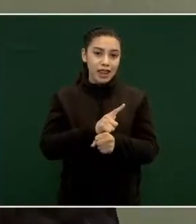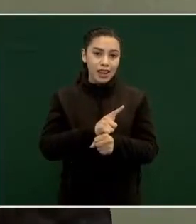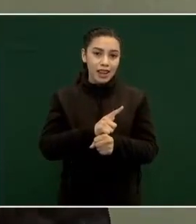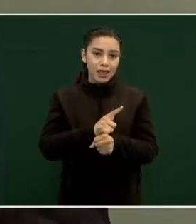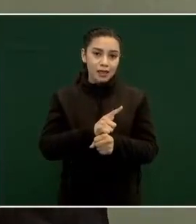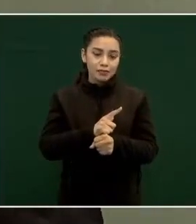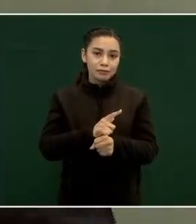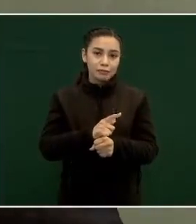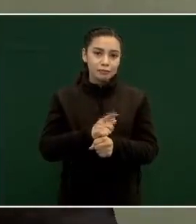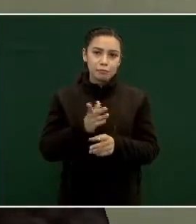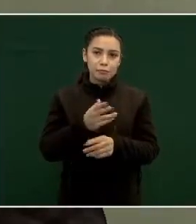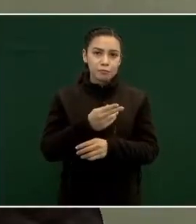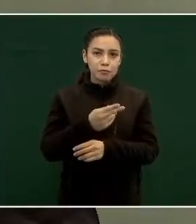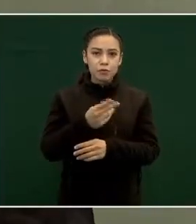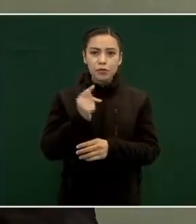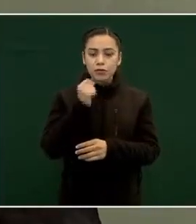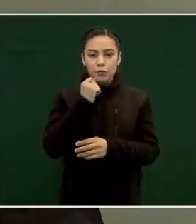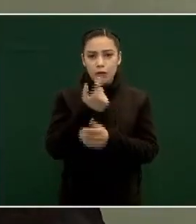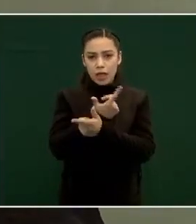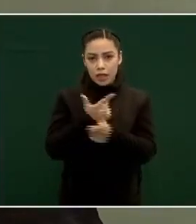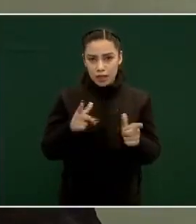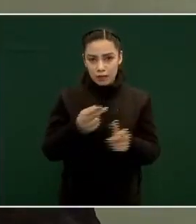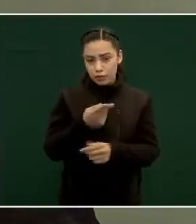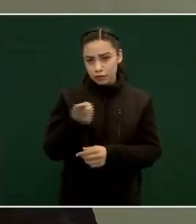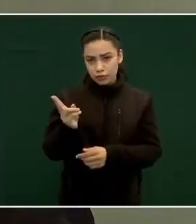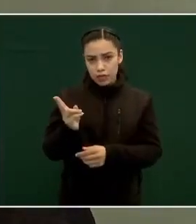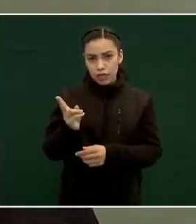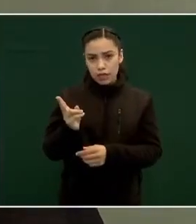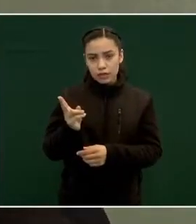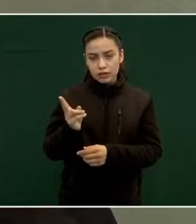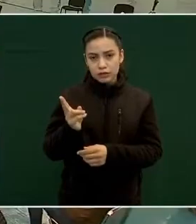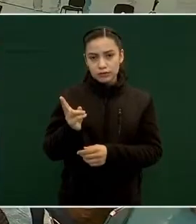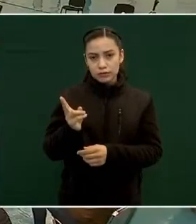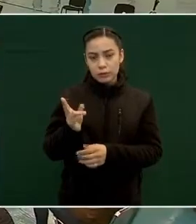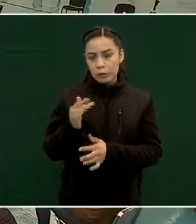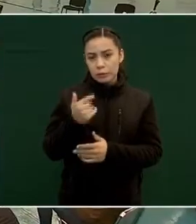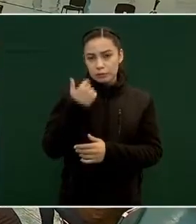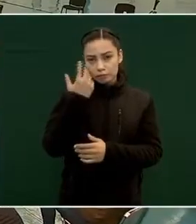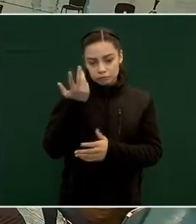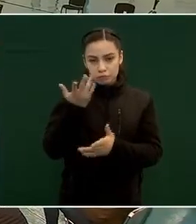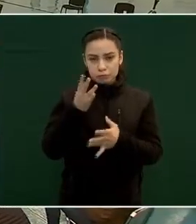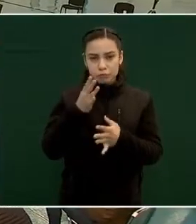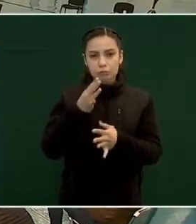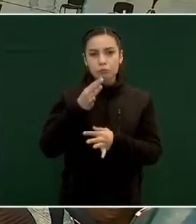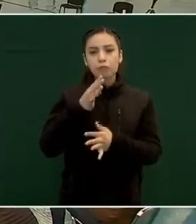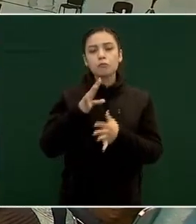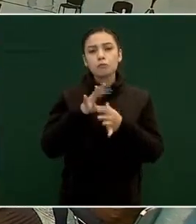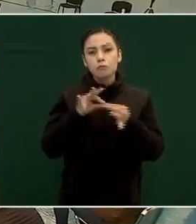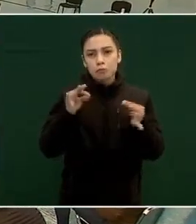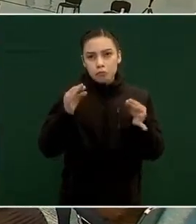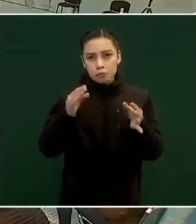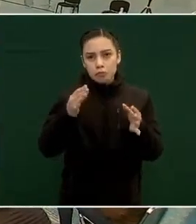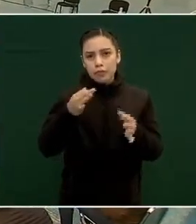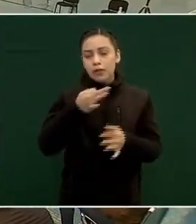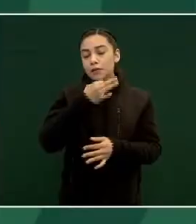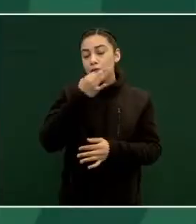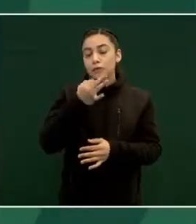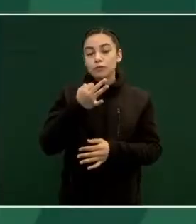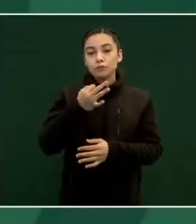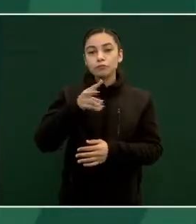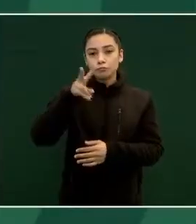Cualquiera de ustedes, si tú quieres plantearlo, y es todo nuestro